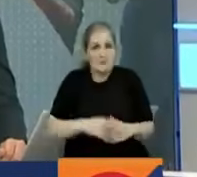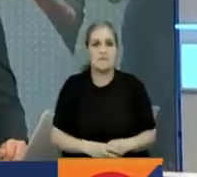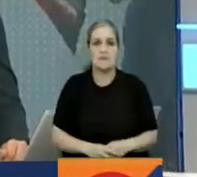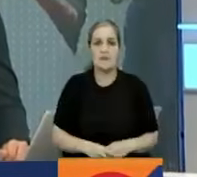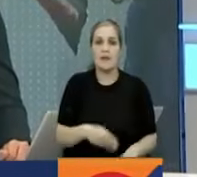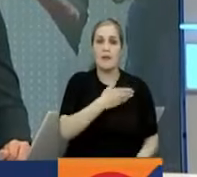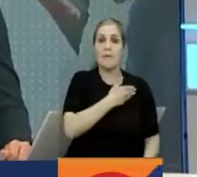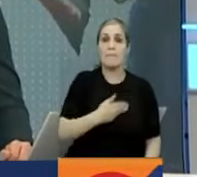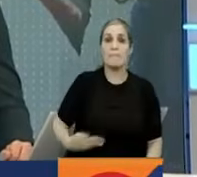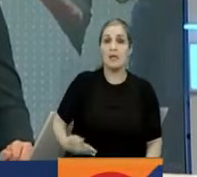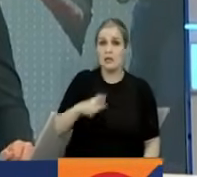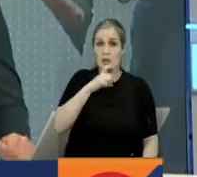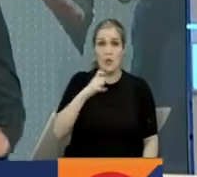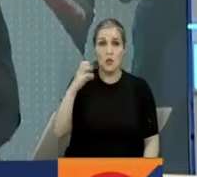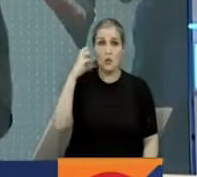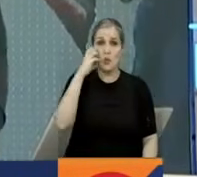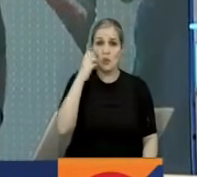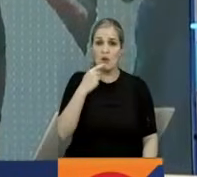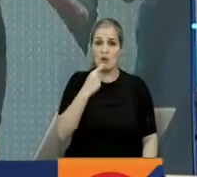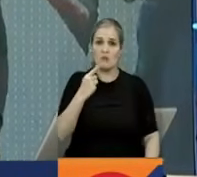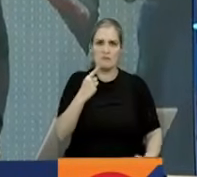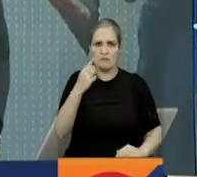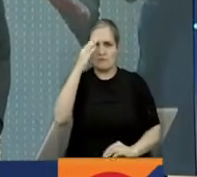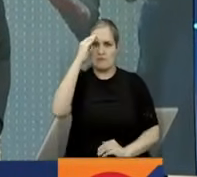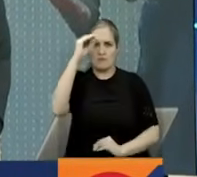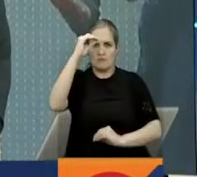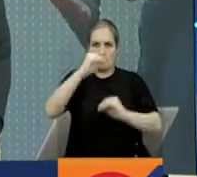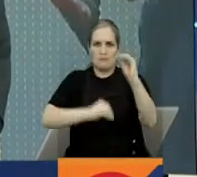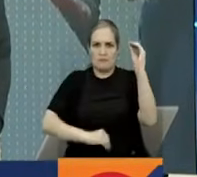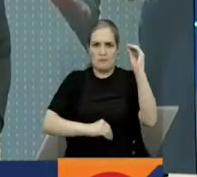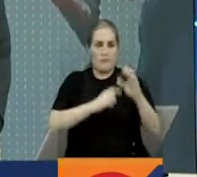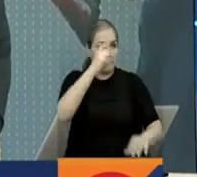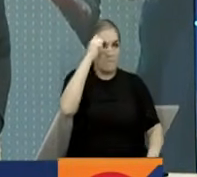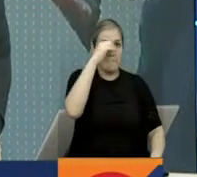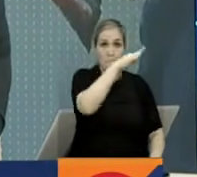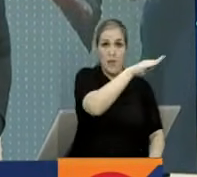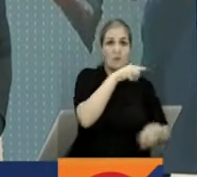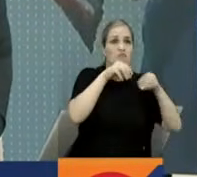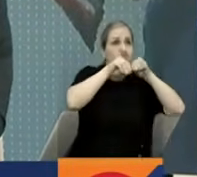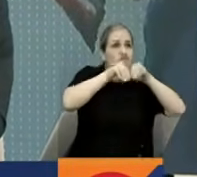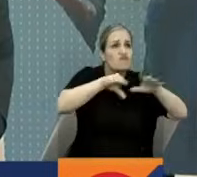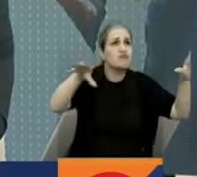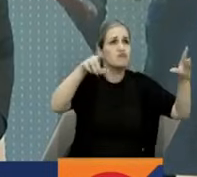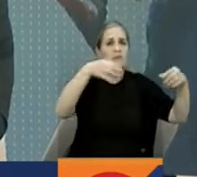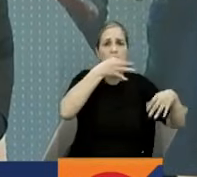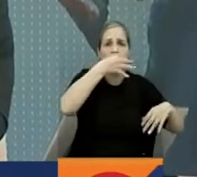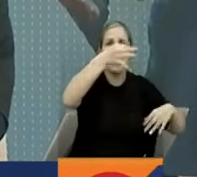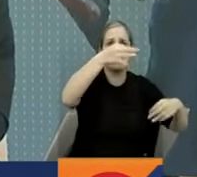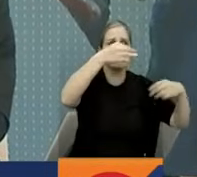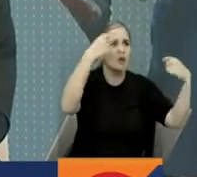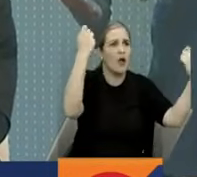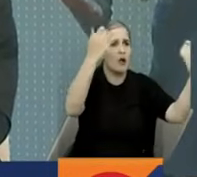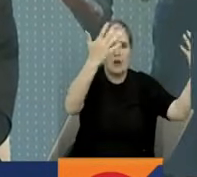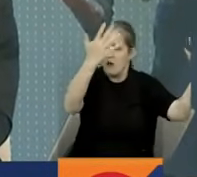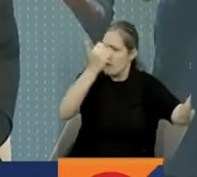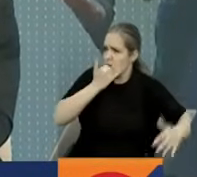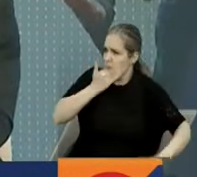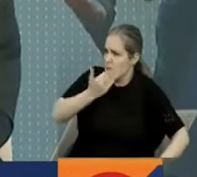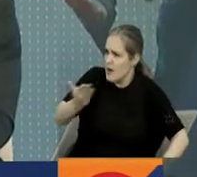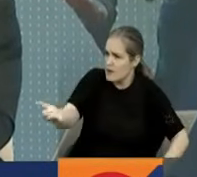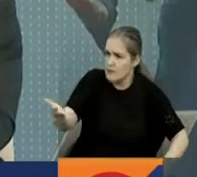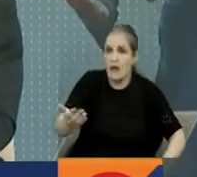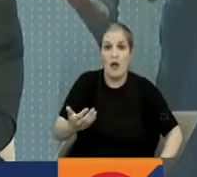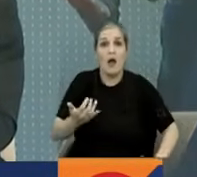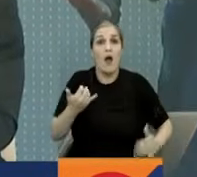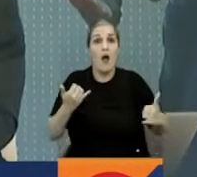Duque rechazó las amenazas contra Gustavo Petro denunciadas por su campaña. Dijo que su gobierno se ha preocupado por fortalecer la